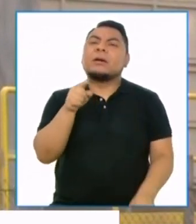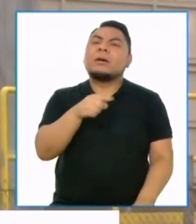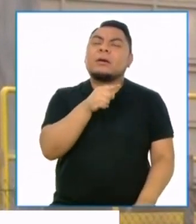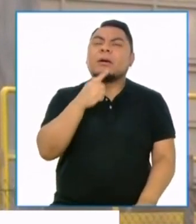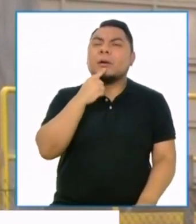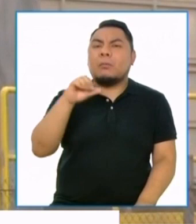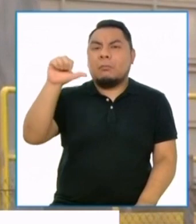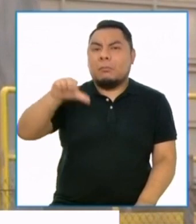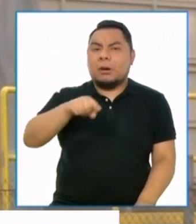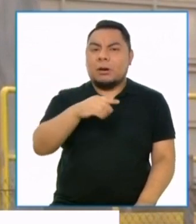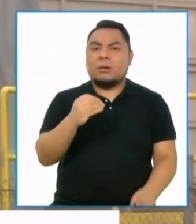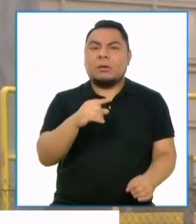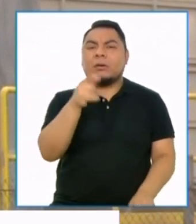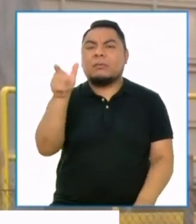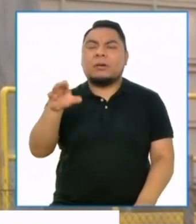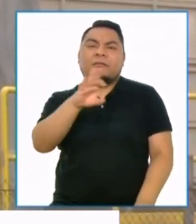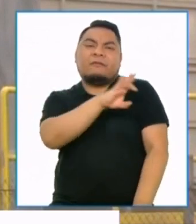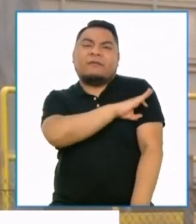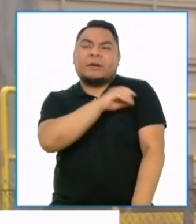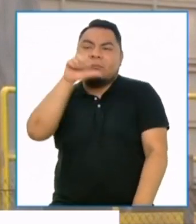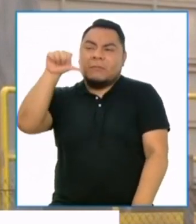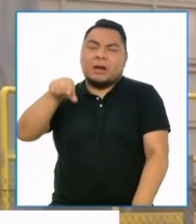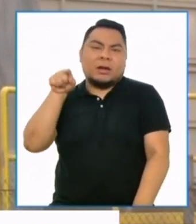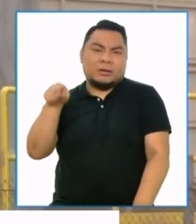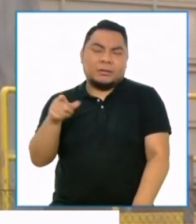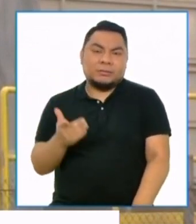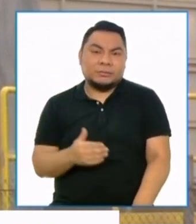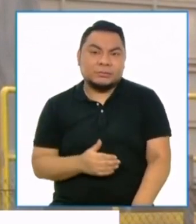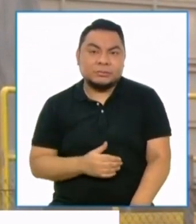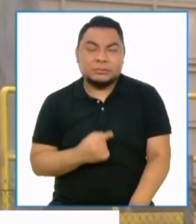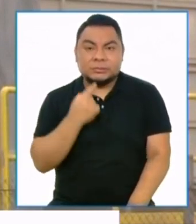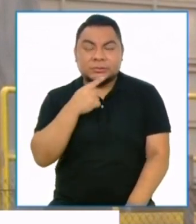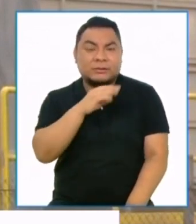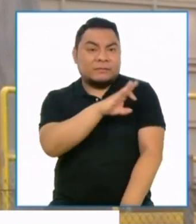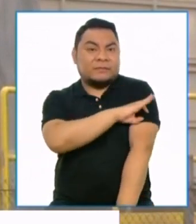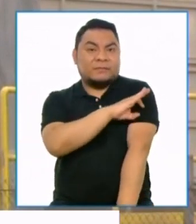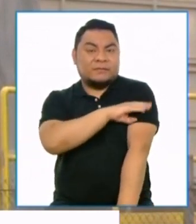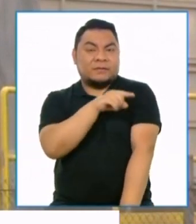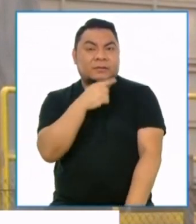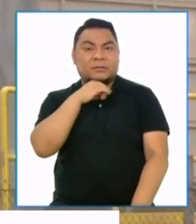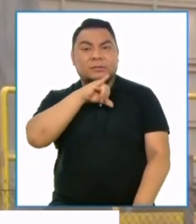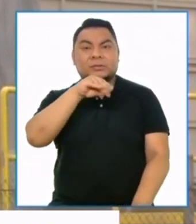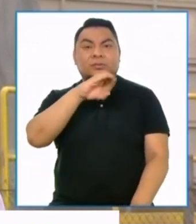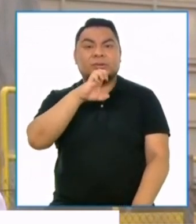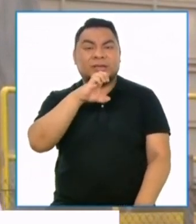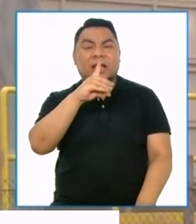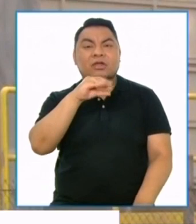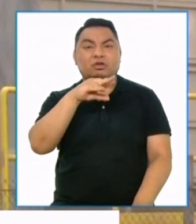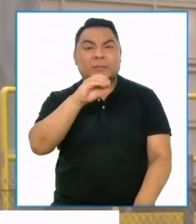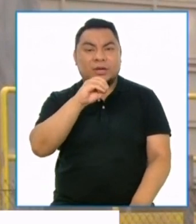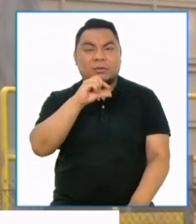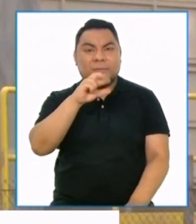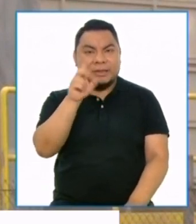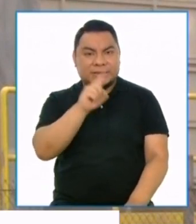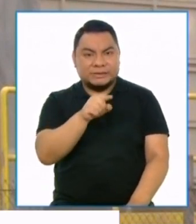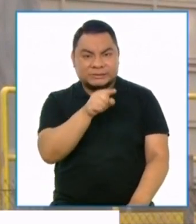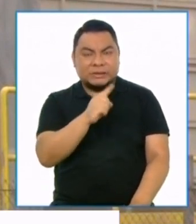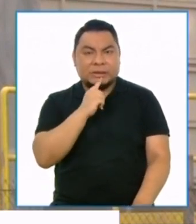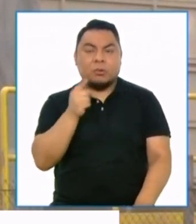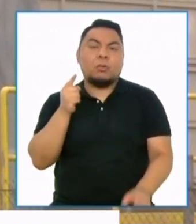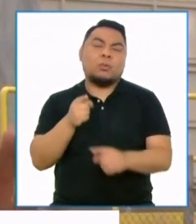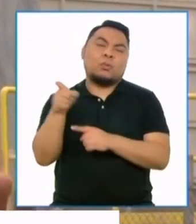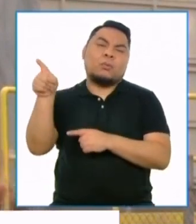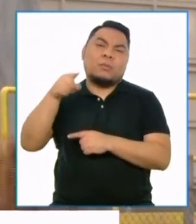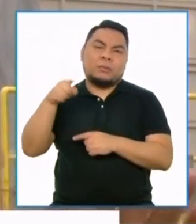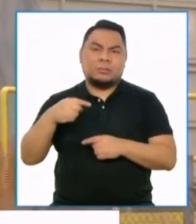del fiscal José Domingo Pérez, del cual yo no dudo en absoluto de él, pero dada el